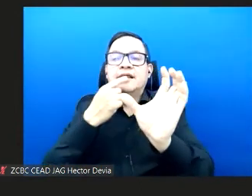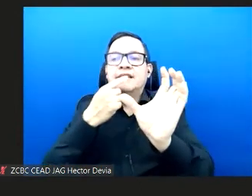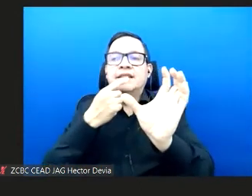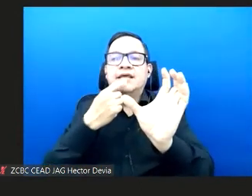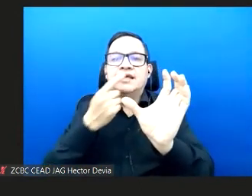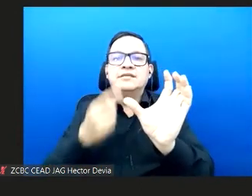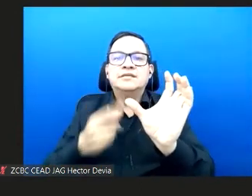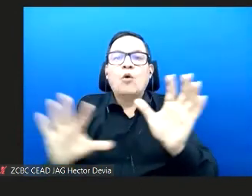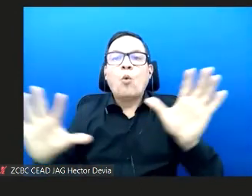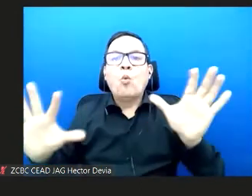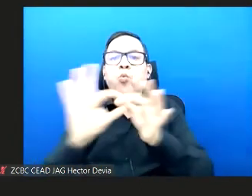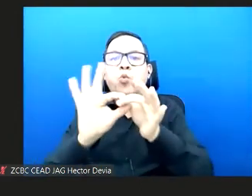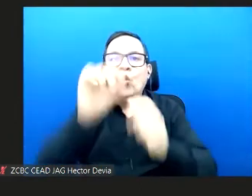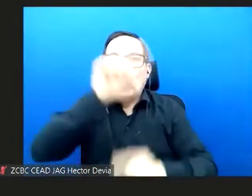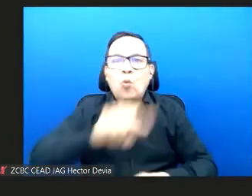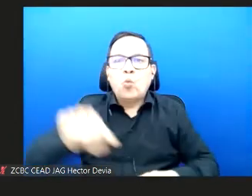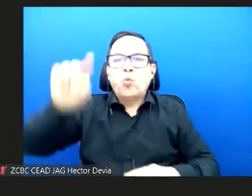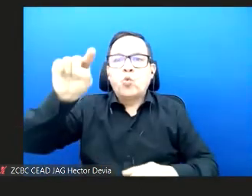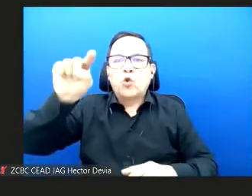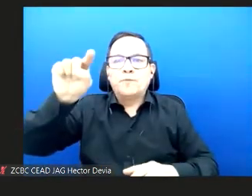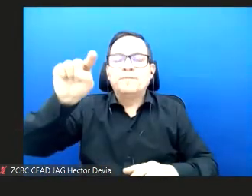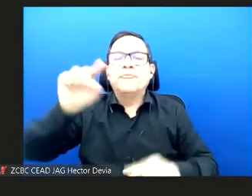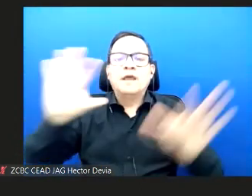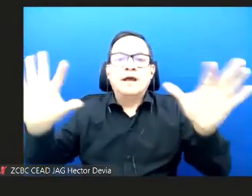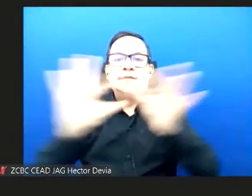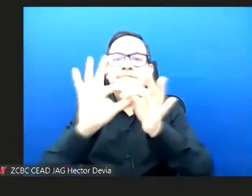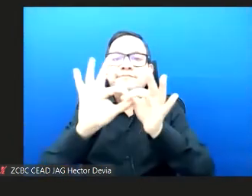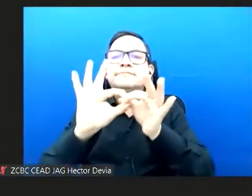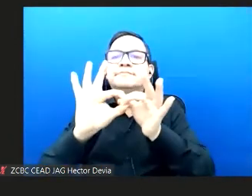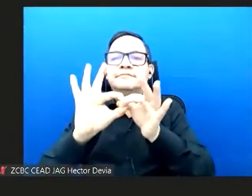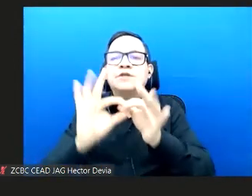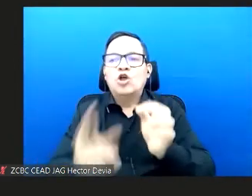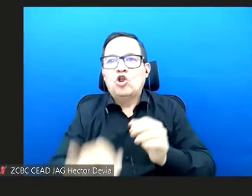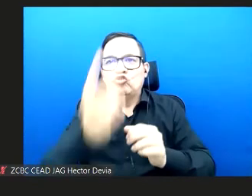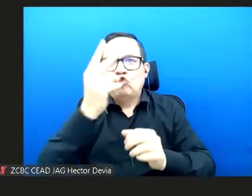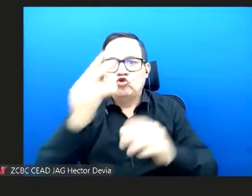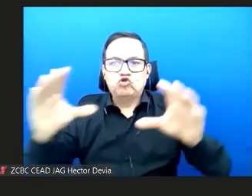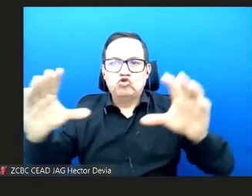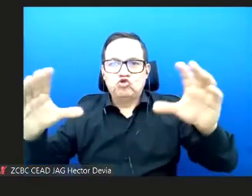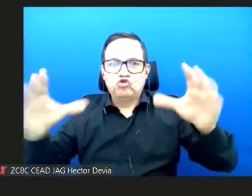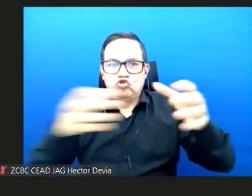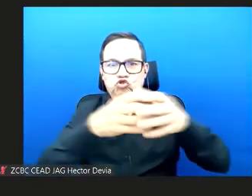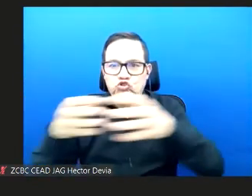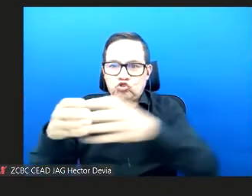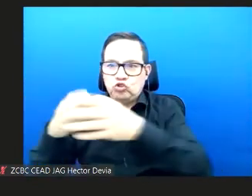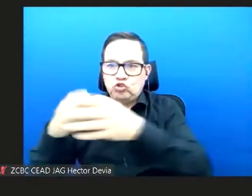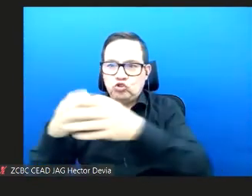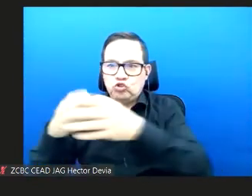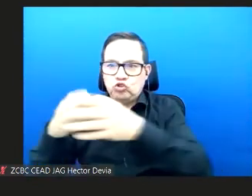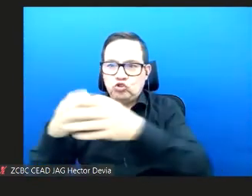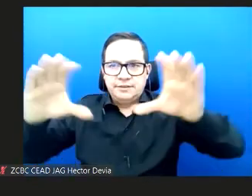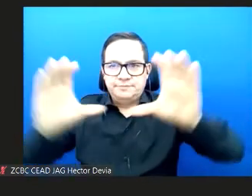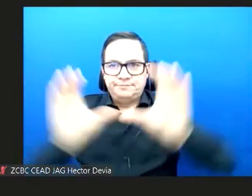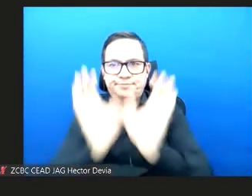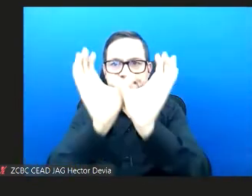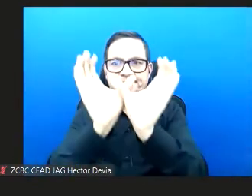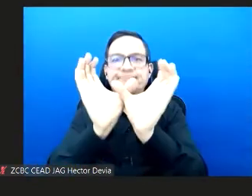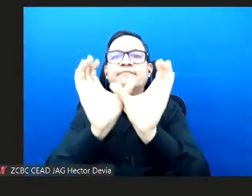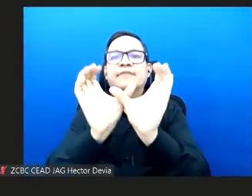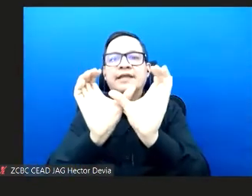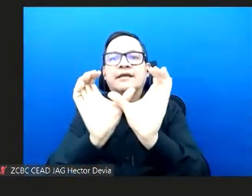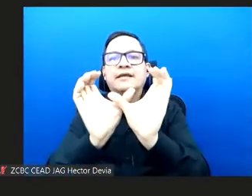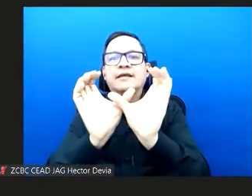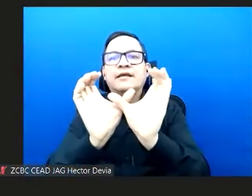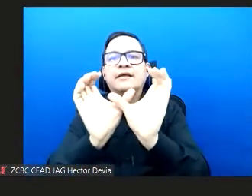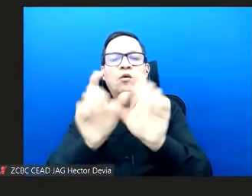unión y estamos hablando de la unión de dos conjuntos. Entonces, son los elementos comunes y no comunes en